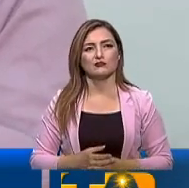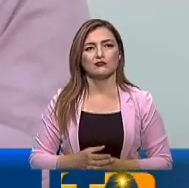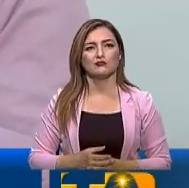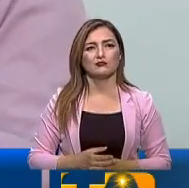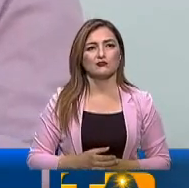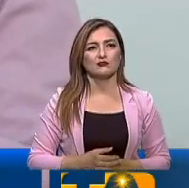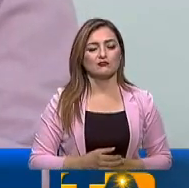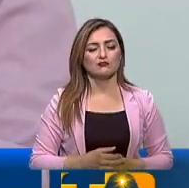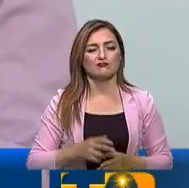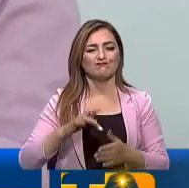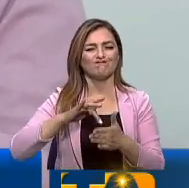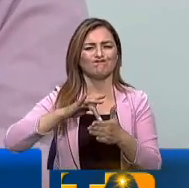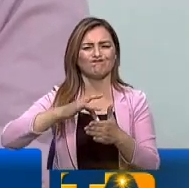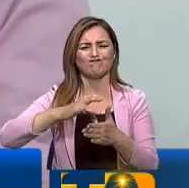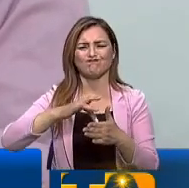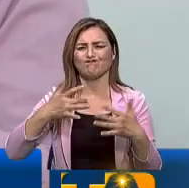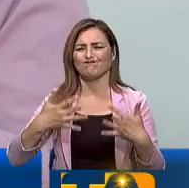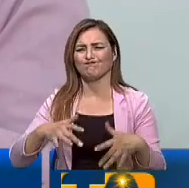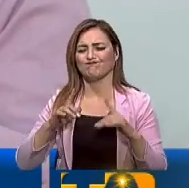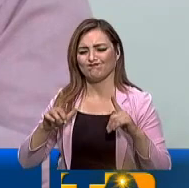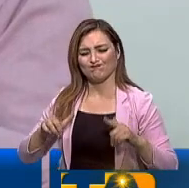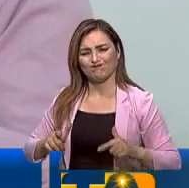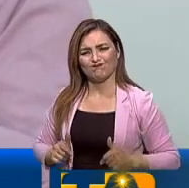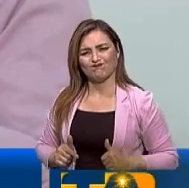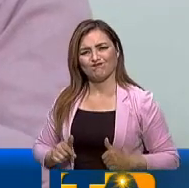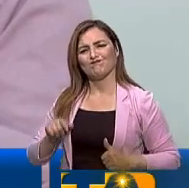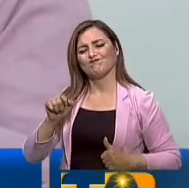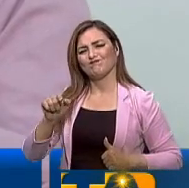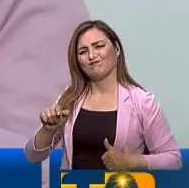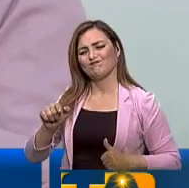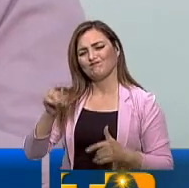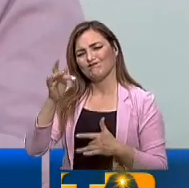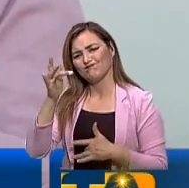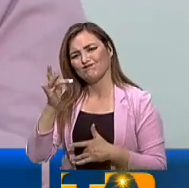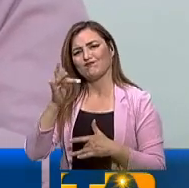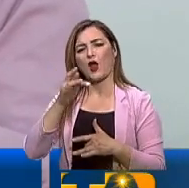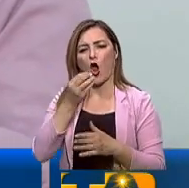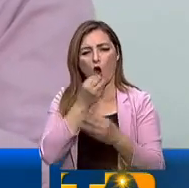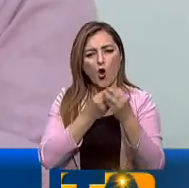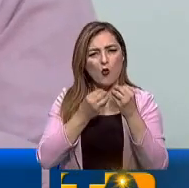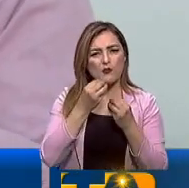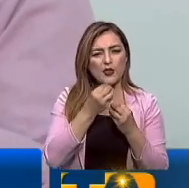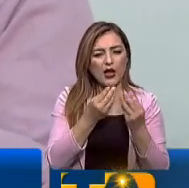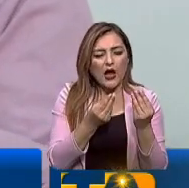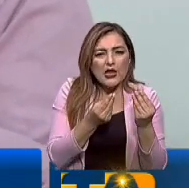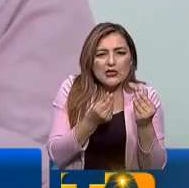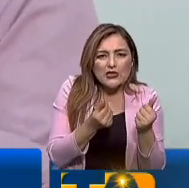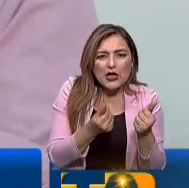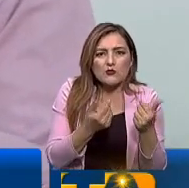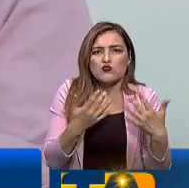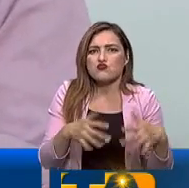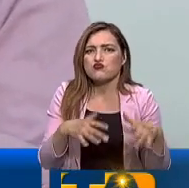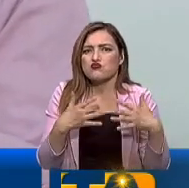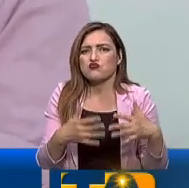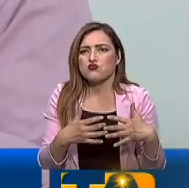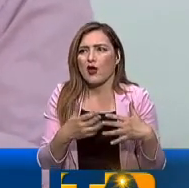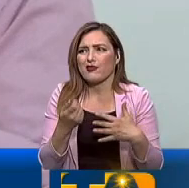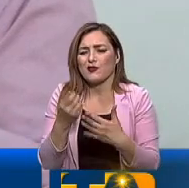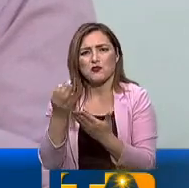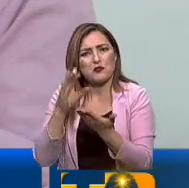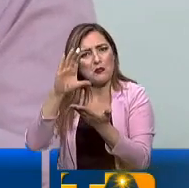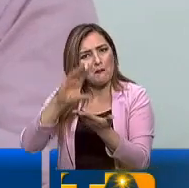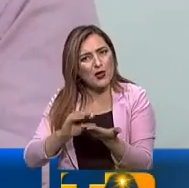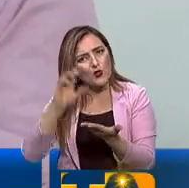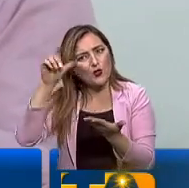sanidad, la animal, vegetal e inocuidad de los alimentos al interior del Ecuador y obviamente comprometer a